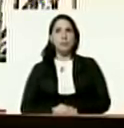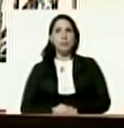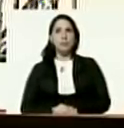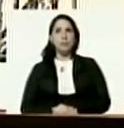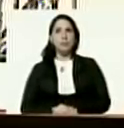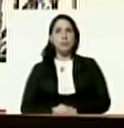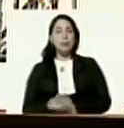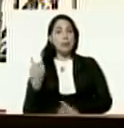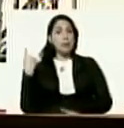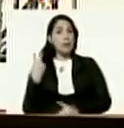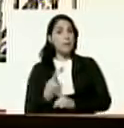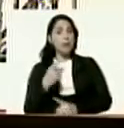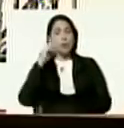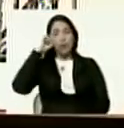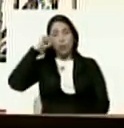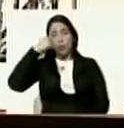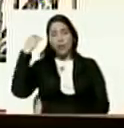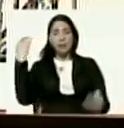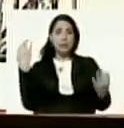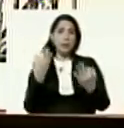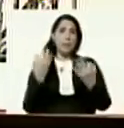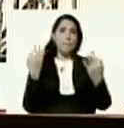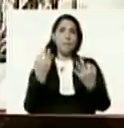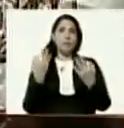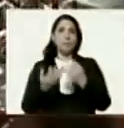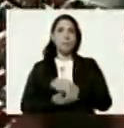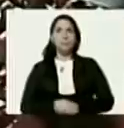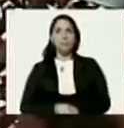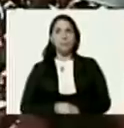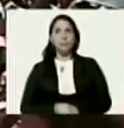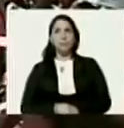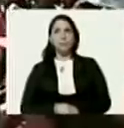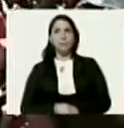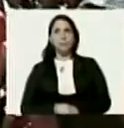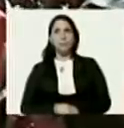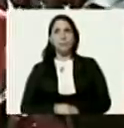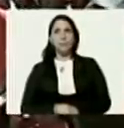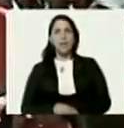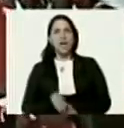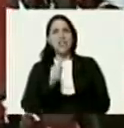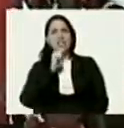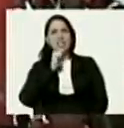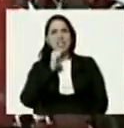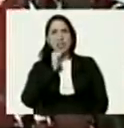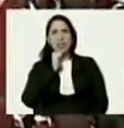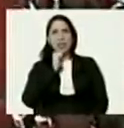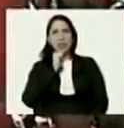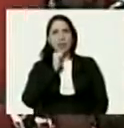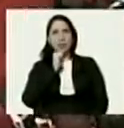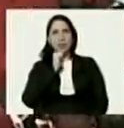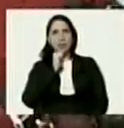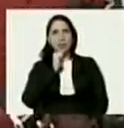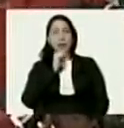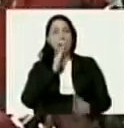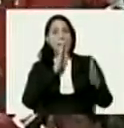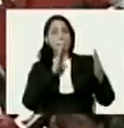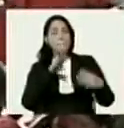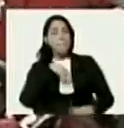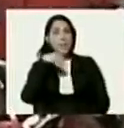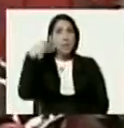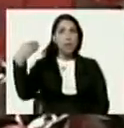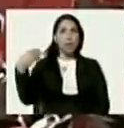Tenemos que recordar siempre a quien encarnó el espíritu verdadero y